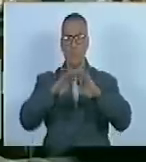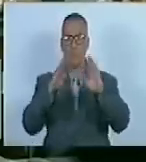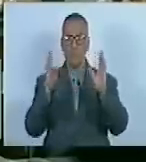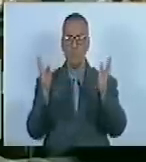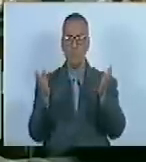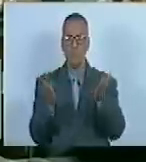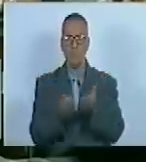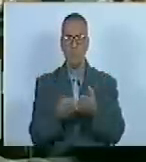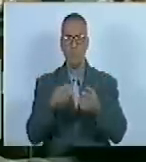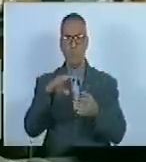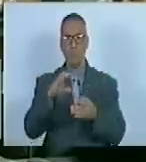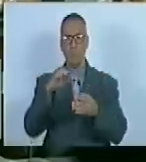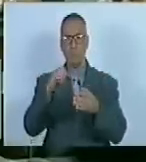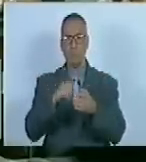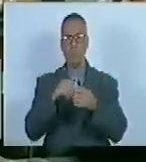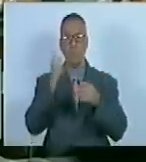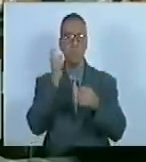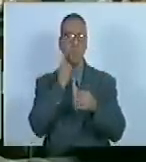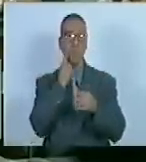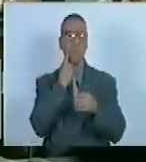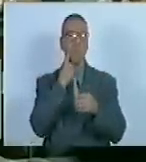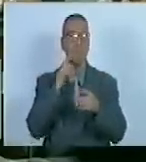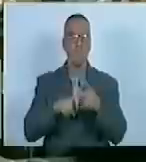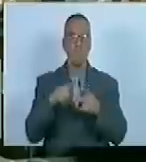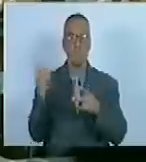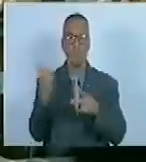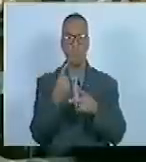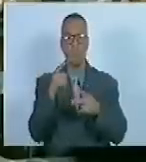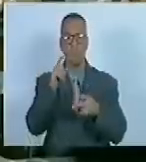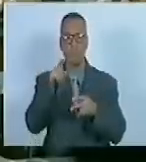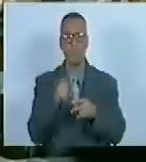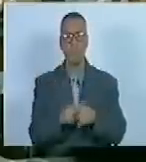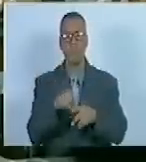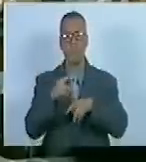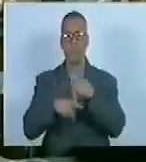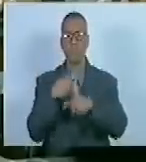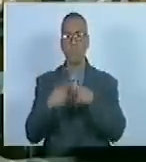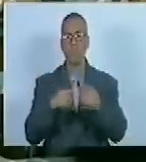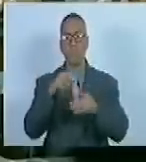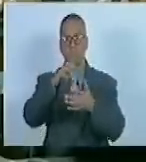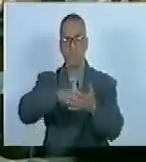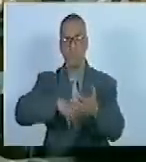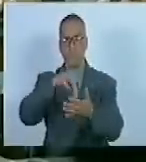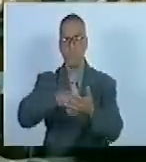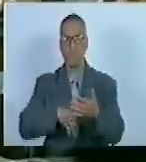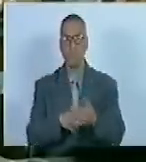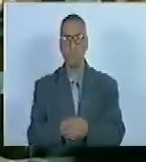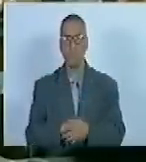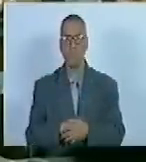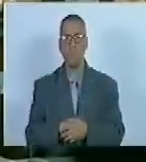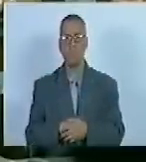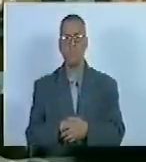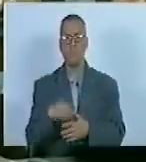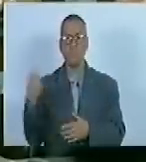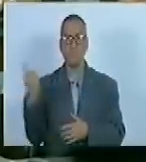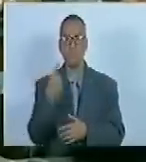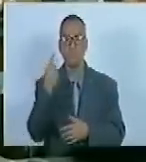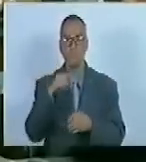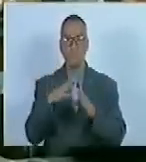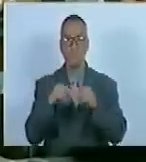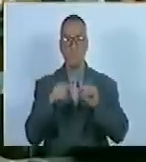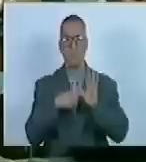del 20% de ese Producto Interno Bruto viene justamente de la producción agrícola. Y venimos a